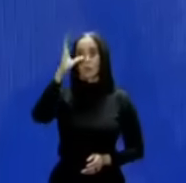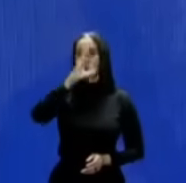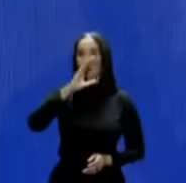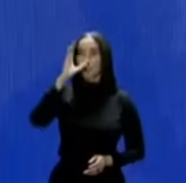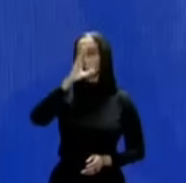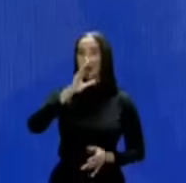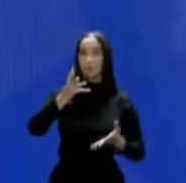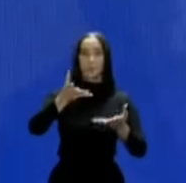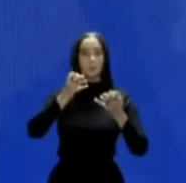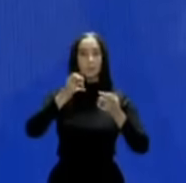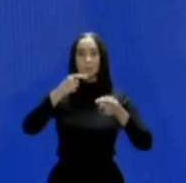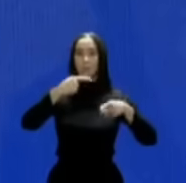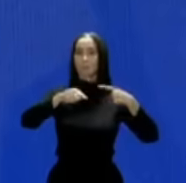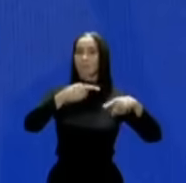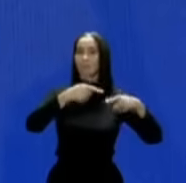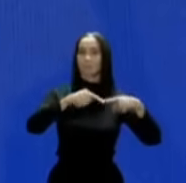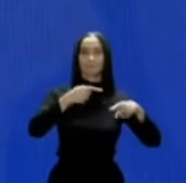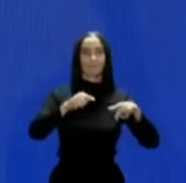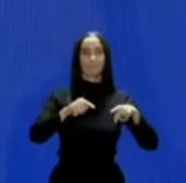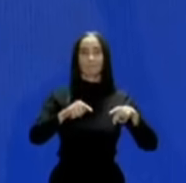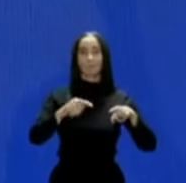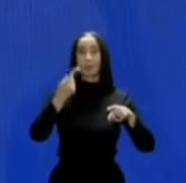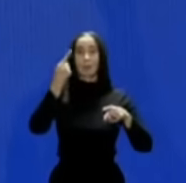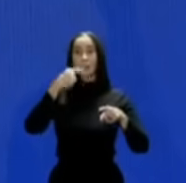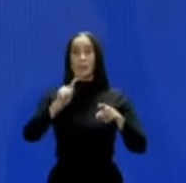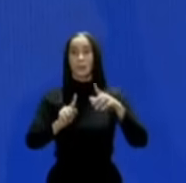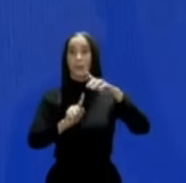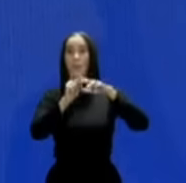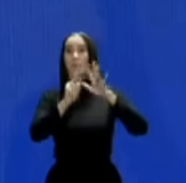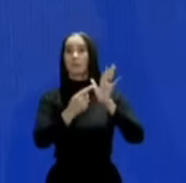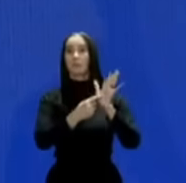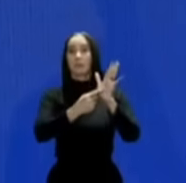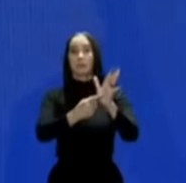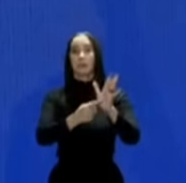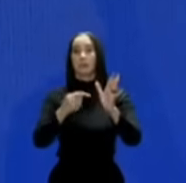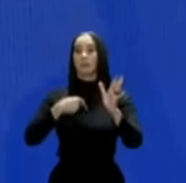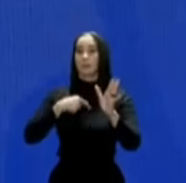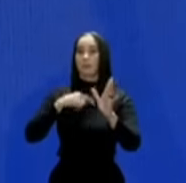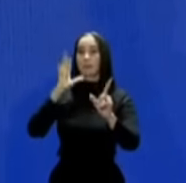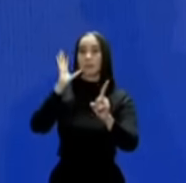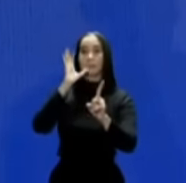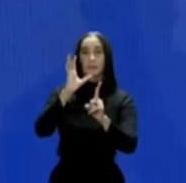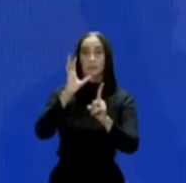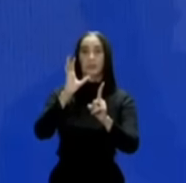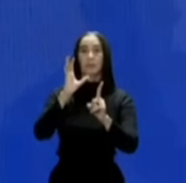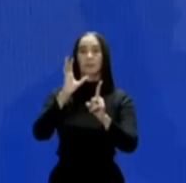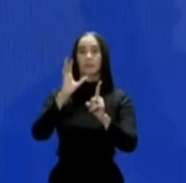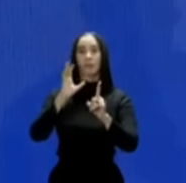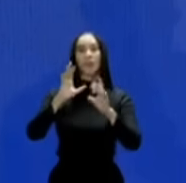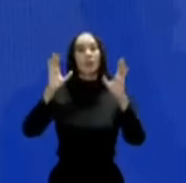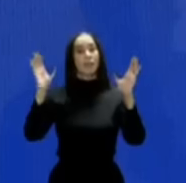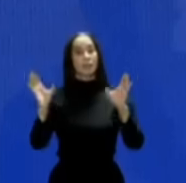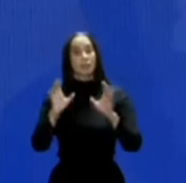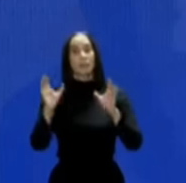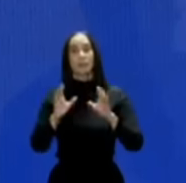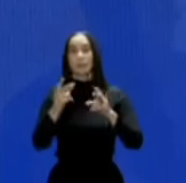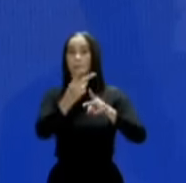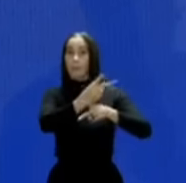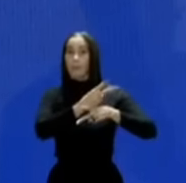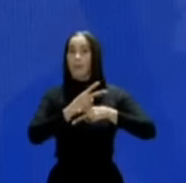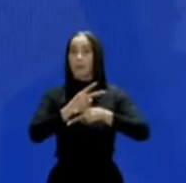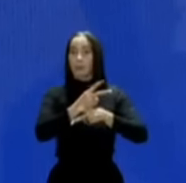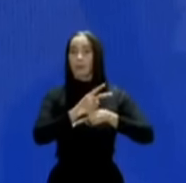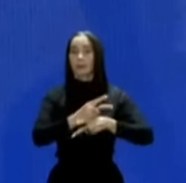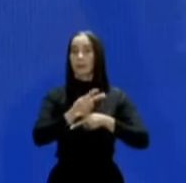conflicto, pero se nos ha presentado y hemos tenido que actuar. Y estamos actuando para defender